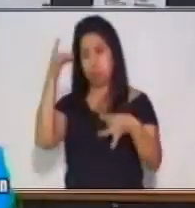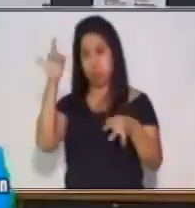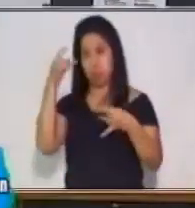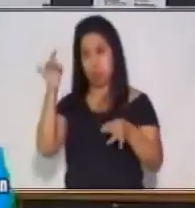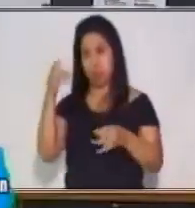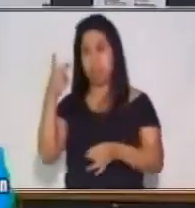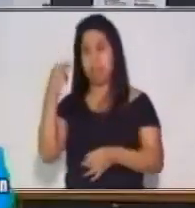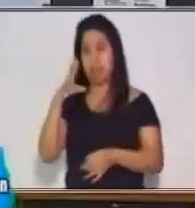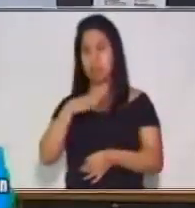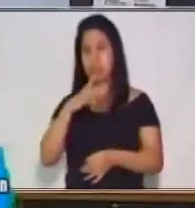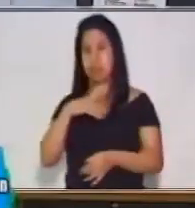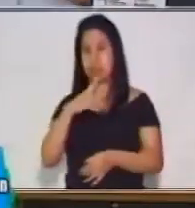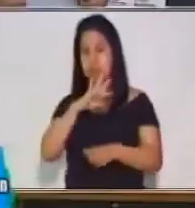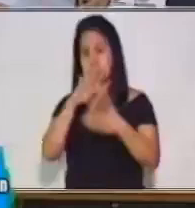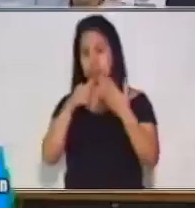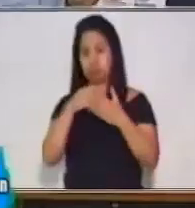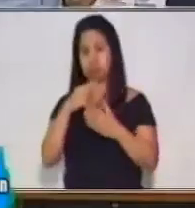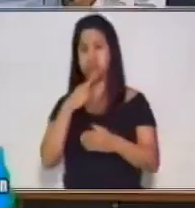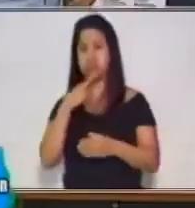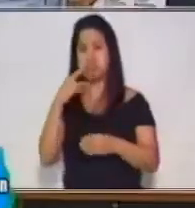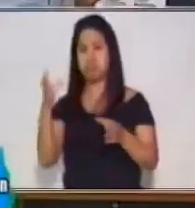3 alumnos